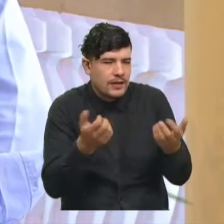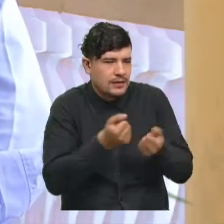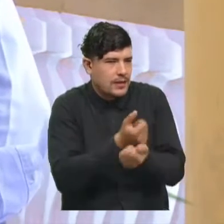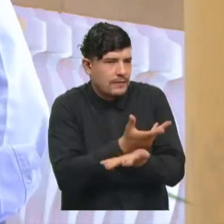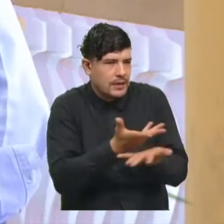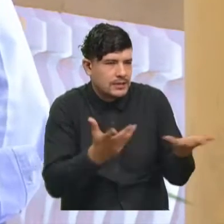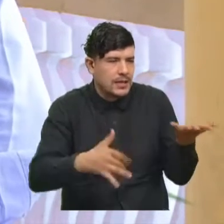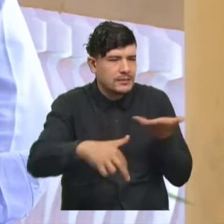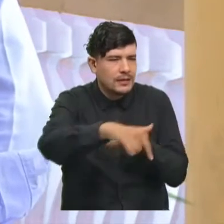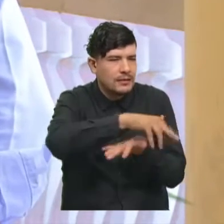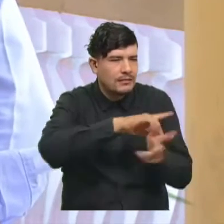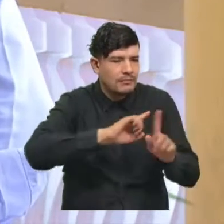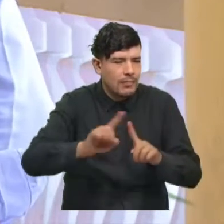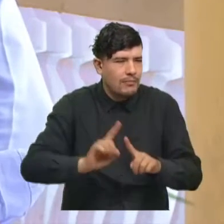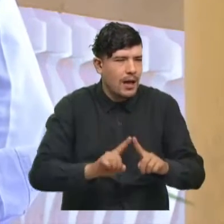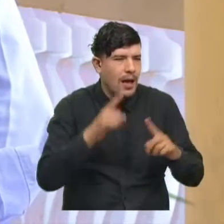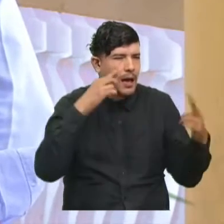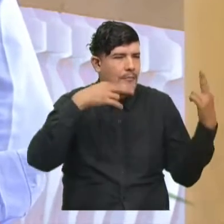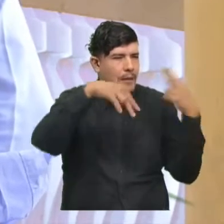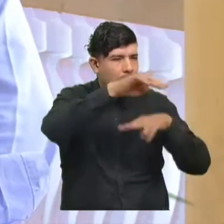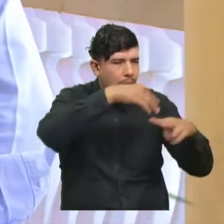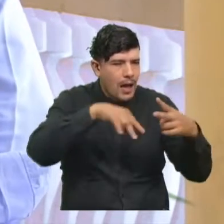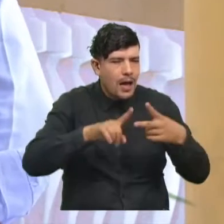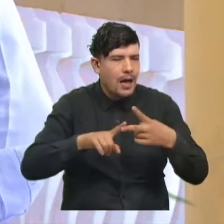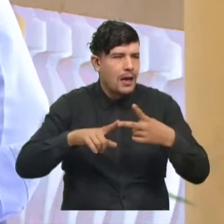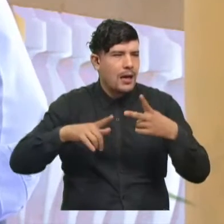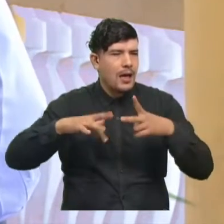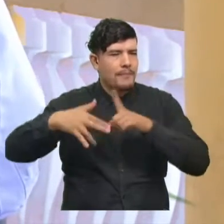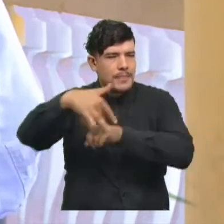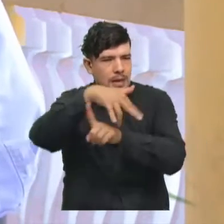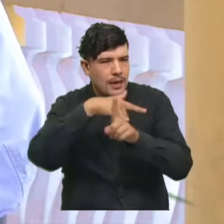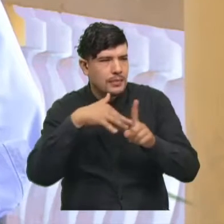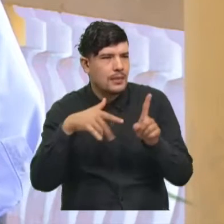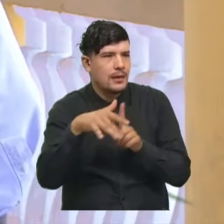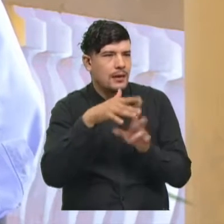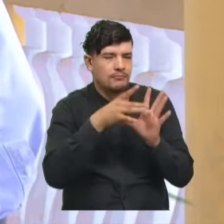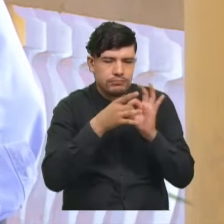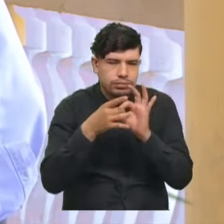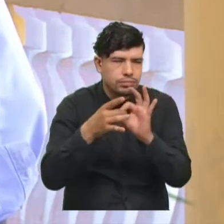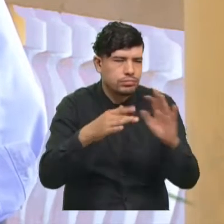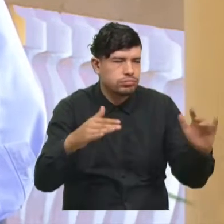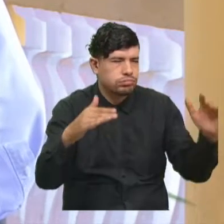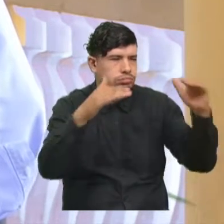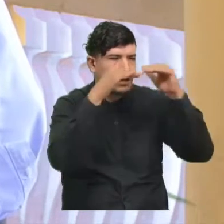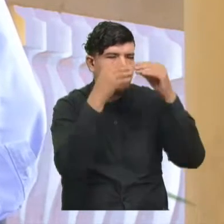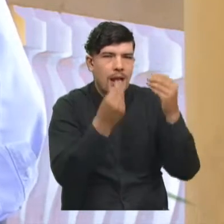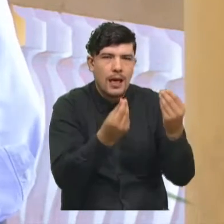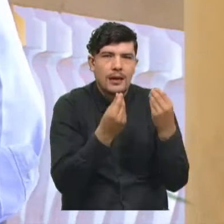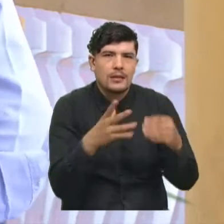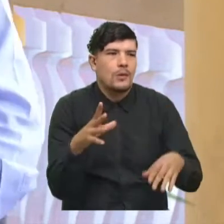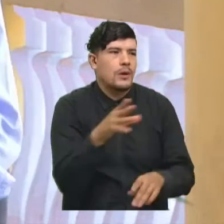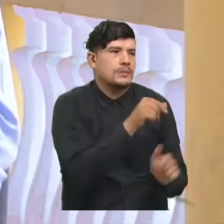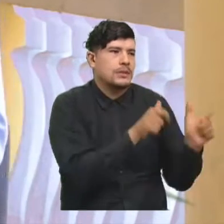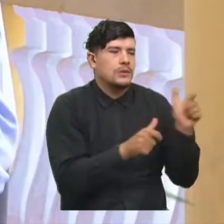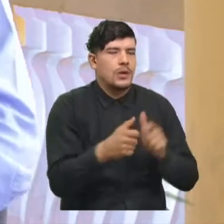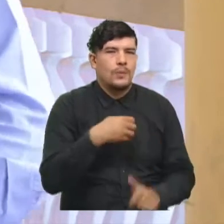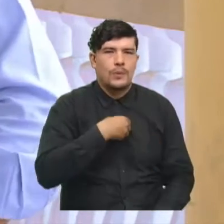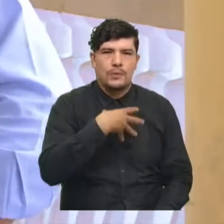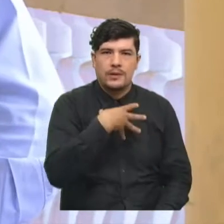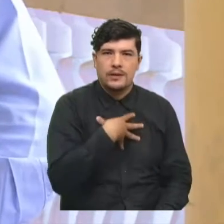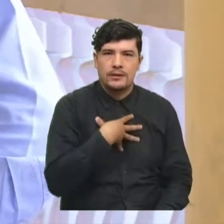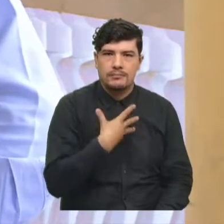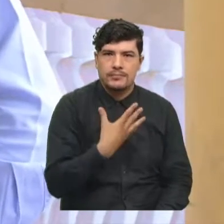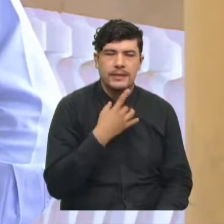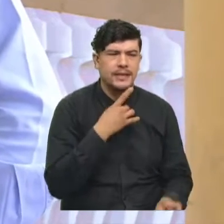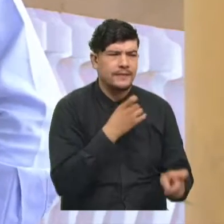equilibrio social el ambiental y sobre todo pues que cada día haya mejores oportunidades para que no solo por las difíciles situaciones